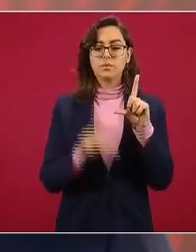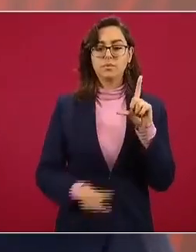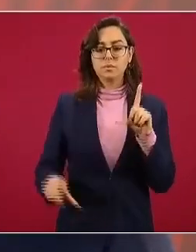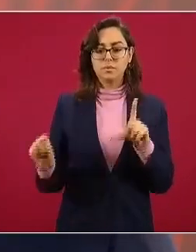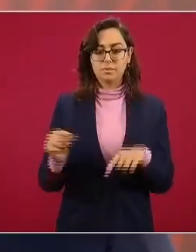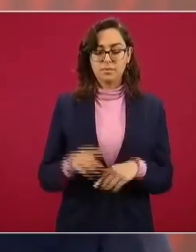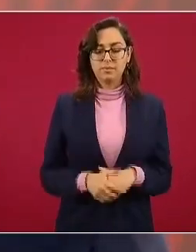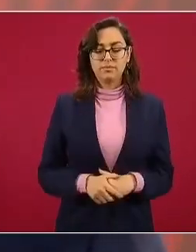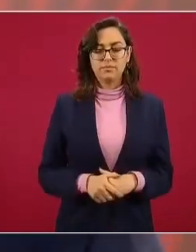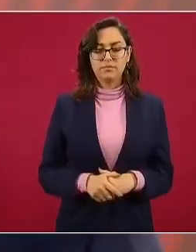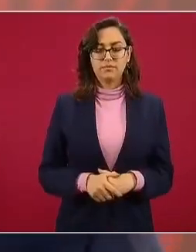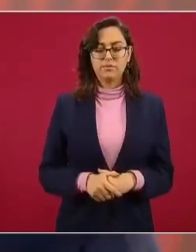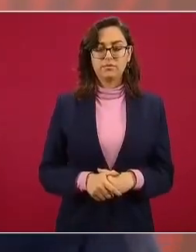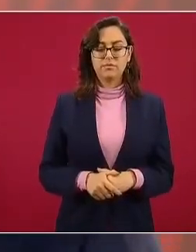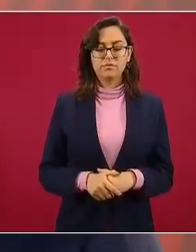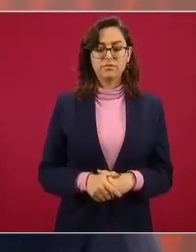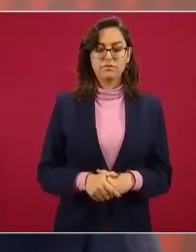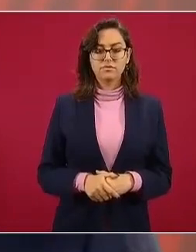con